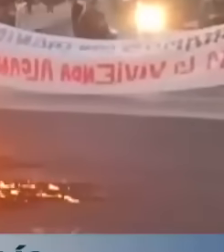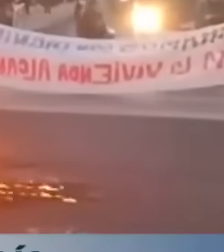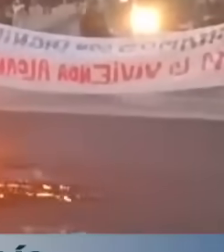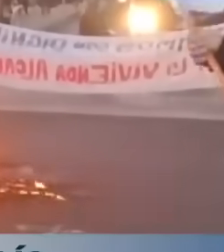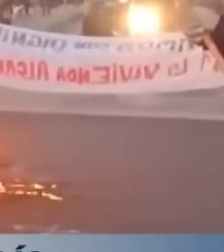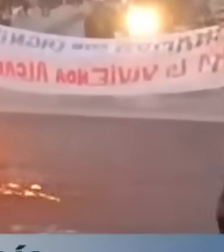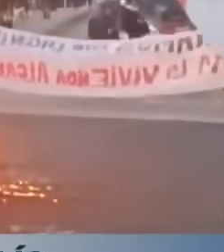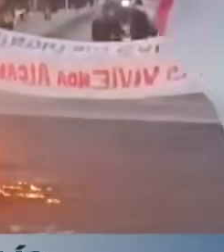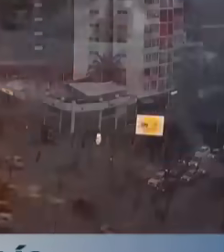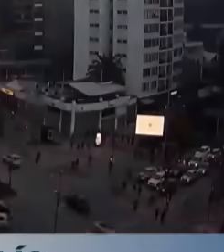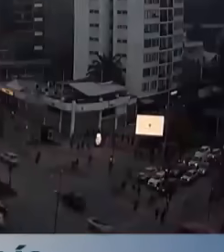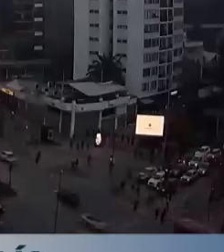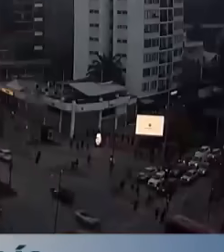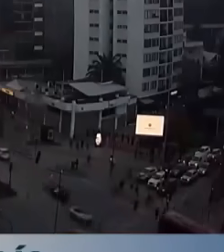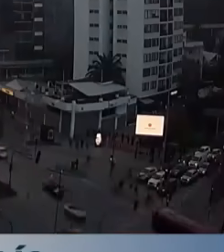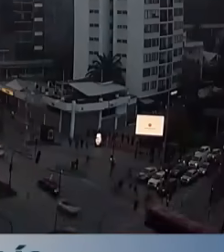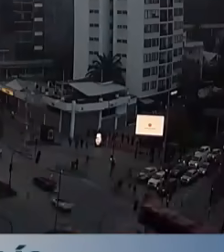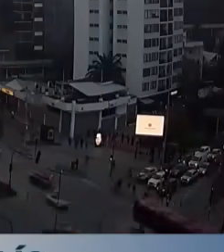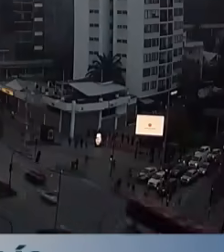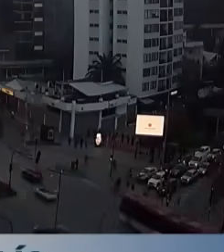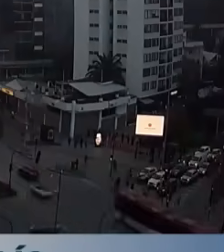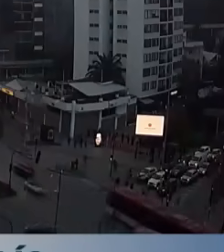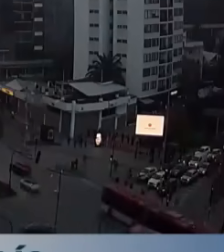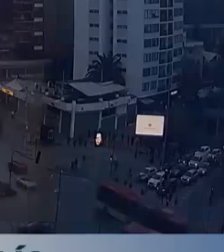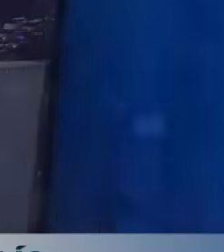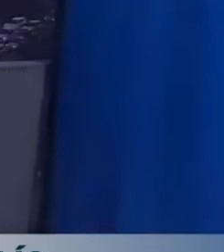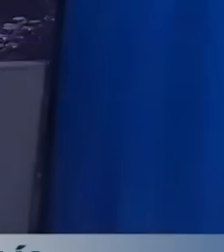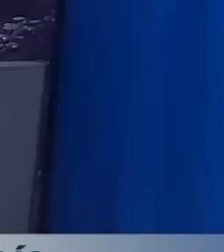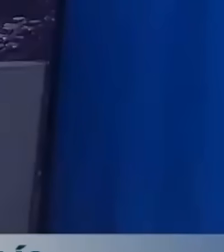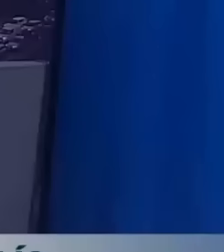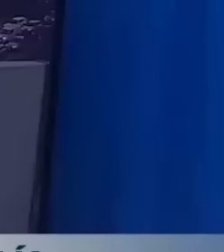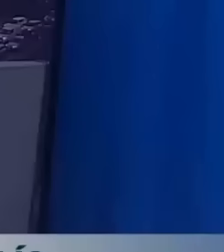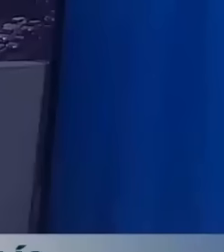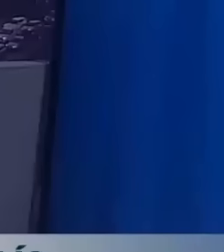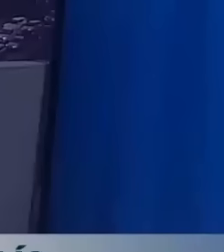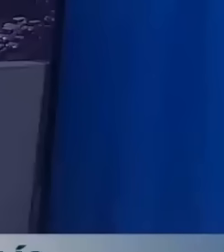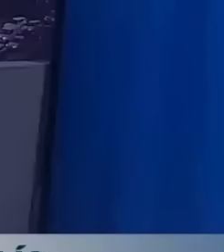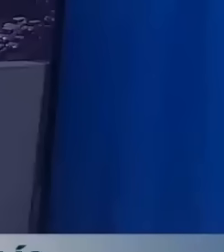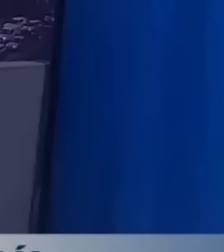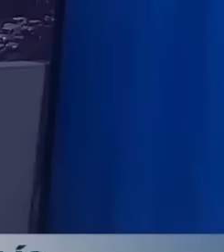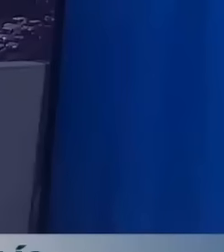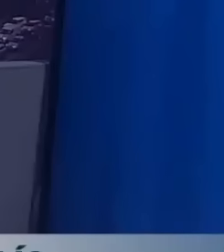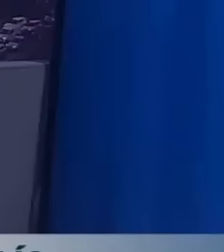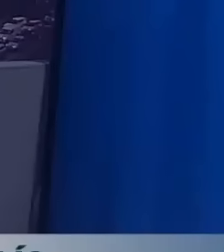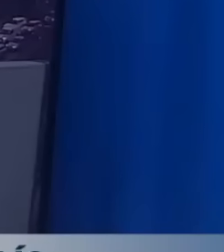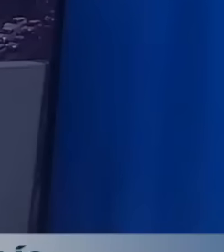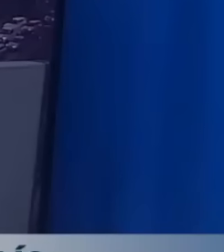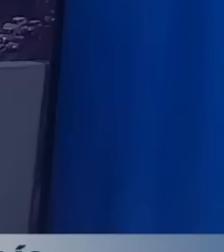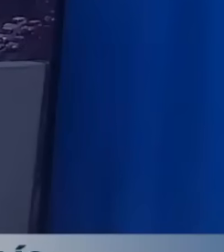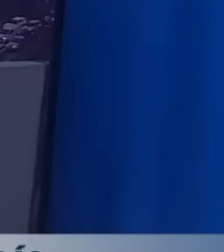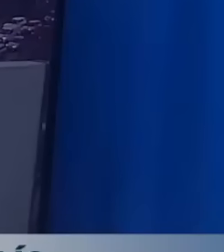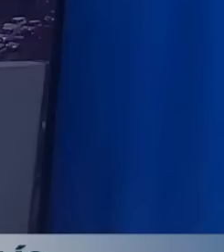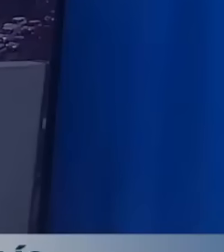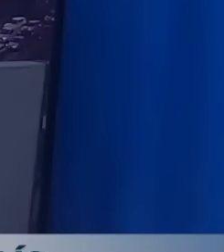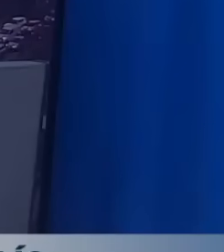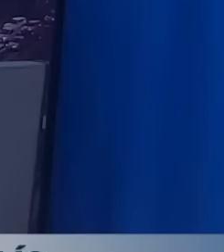Hablemos del caso Fundaciones. Ahora le están diciendo convenios. Fundaciones, caso Fundaciones. A ver,